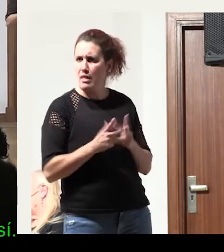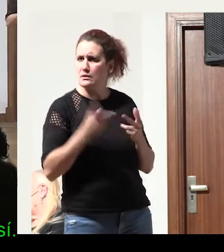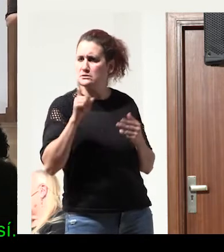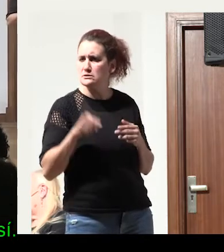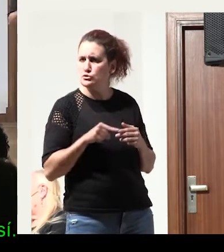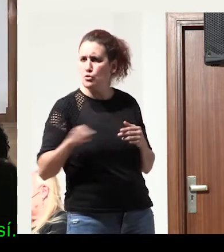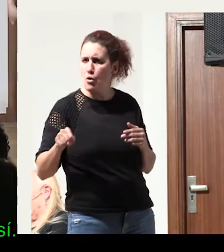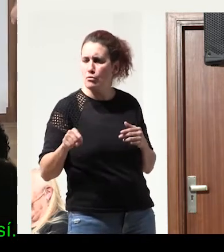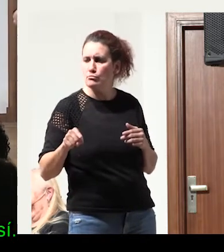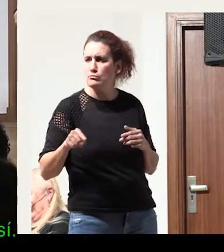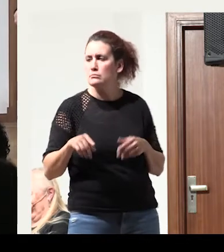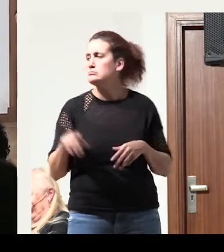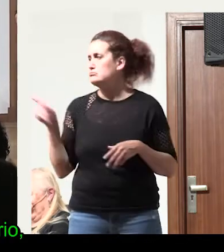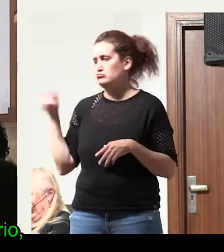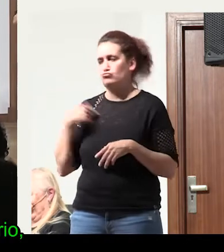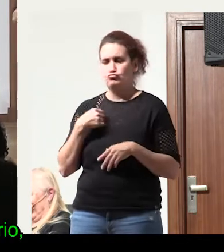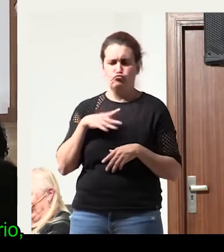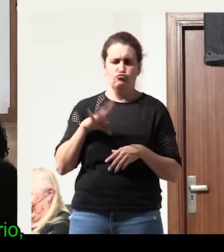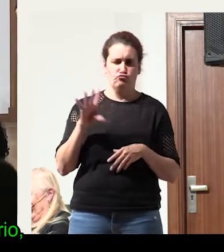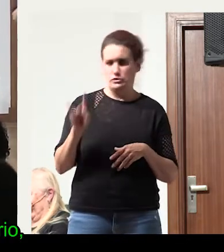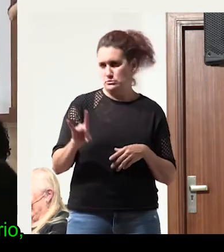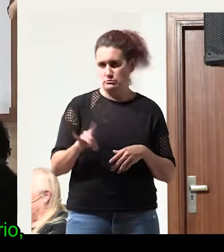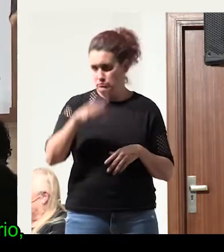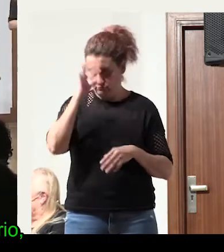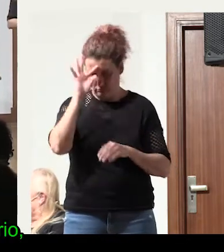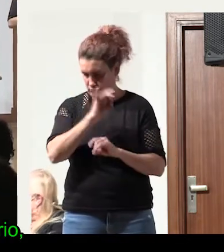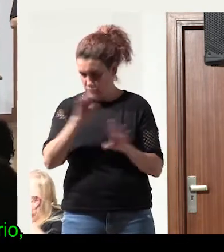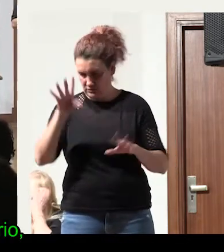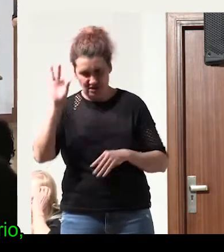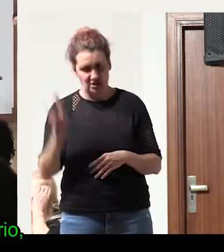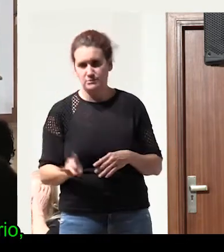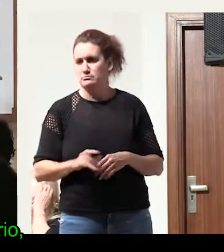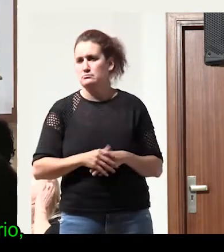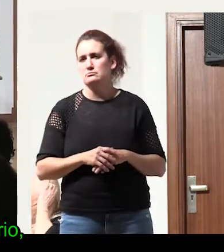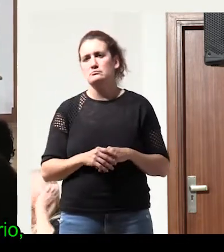Yo estoy convencida de que sí. Yo suelo